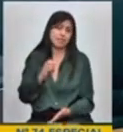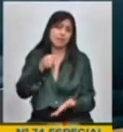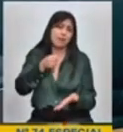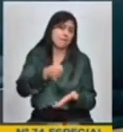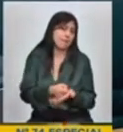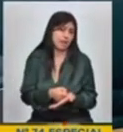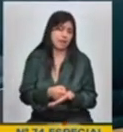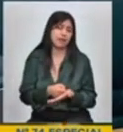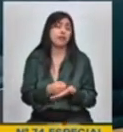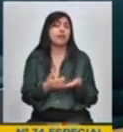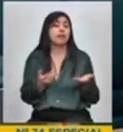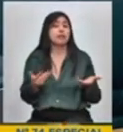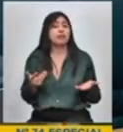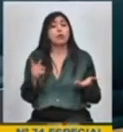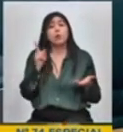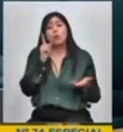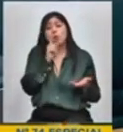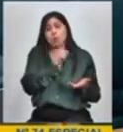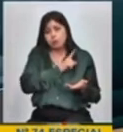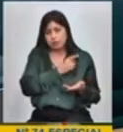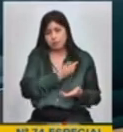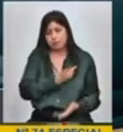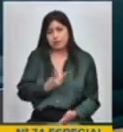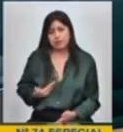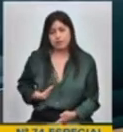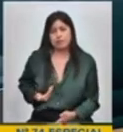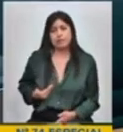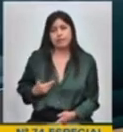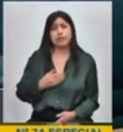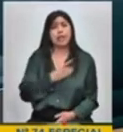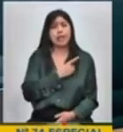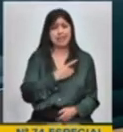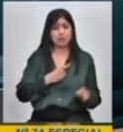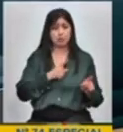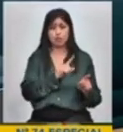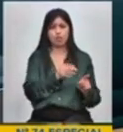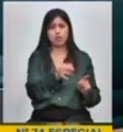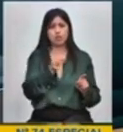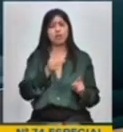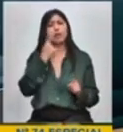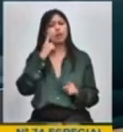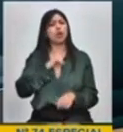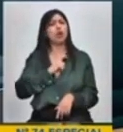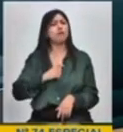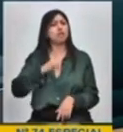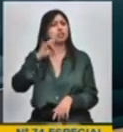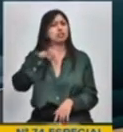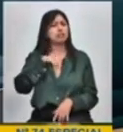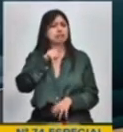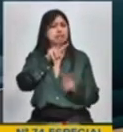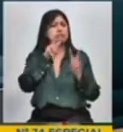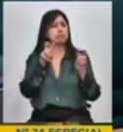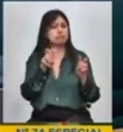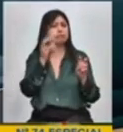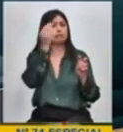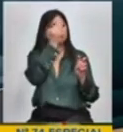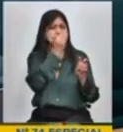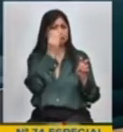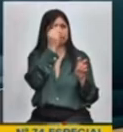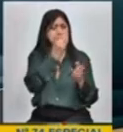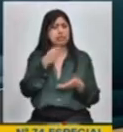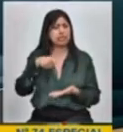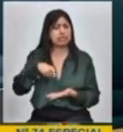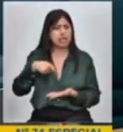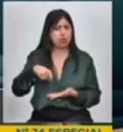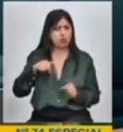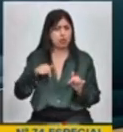esto, presidente. Hay un tema que no recogieron nuestros diputados, pero el gobierno sabe que es un tema que nos importa en el Senado.